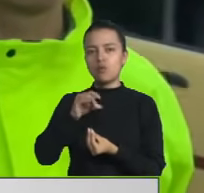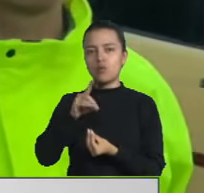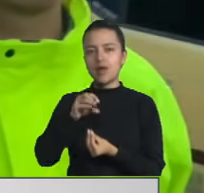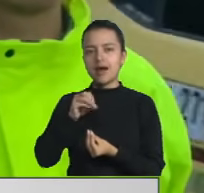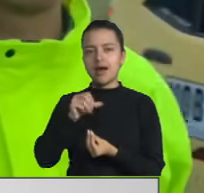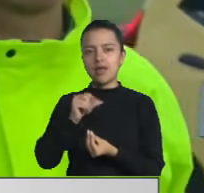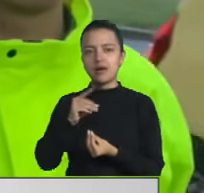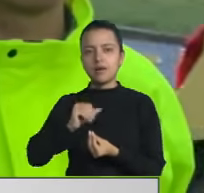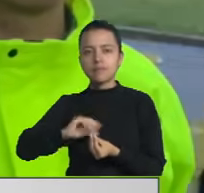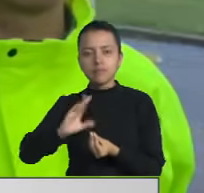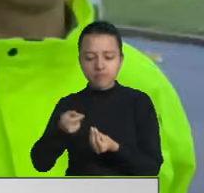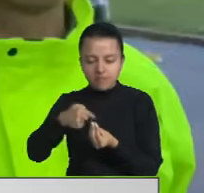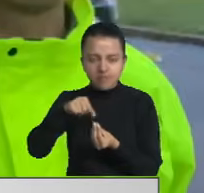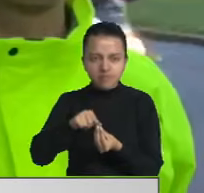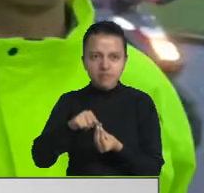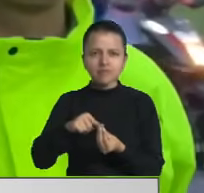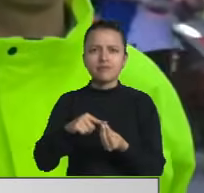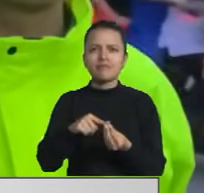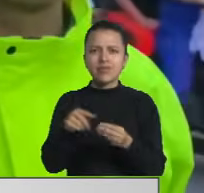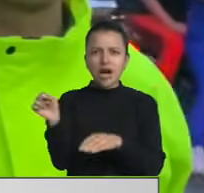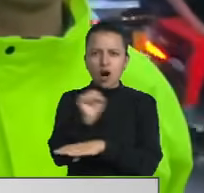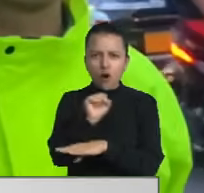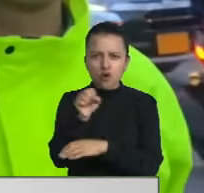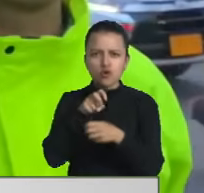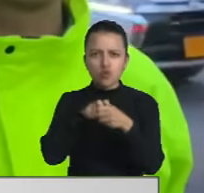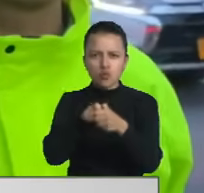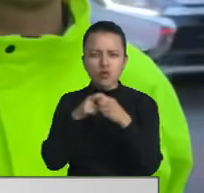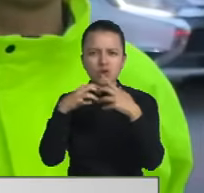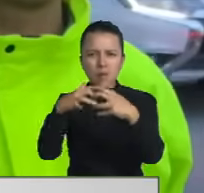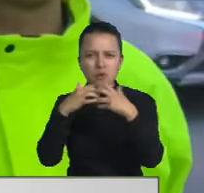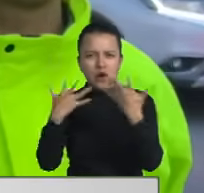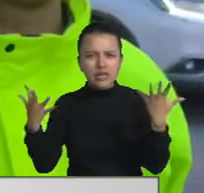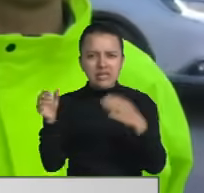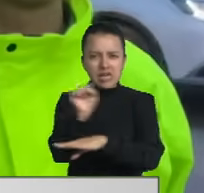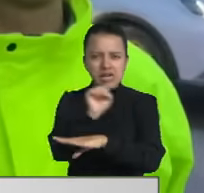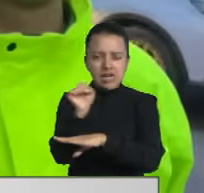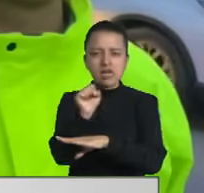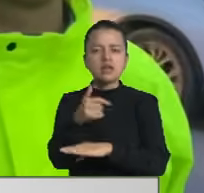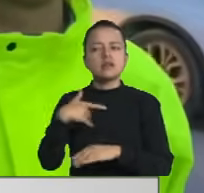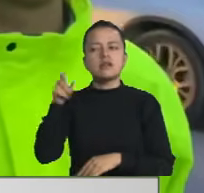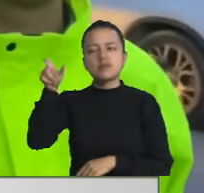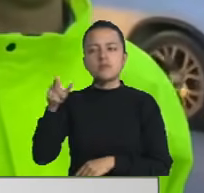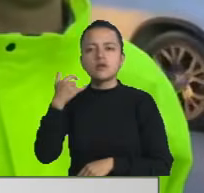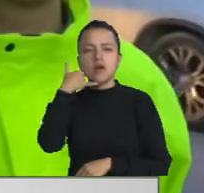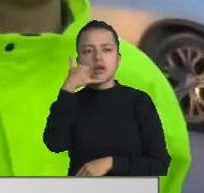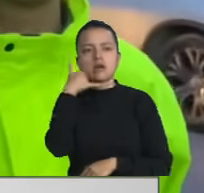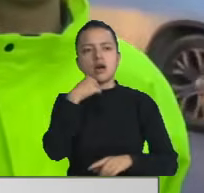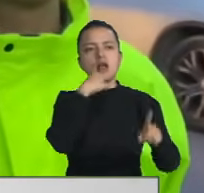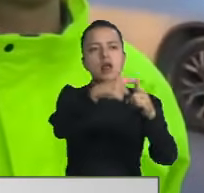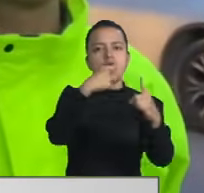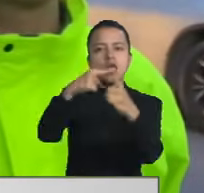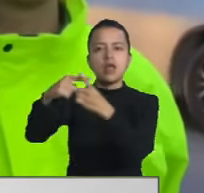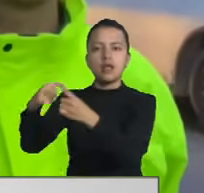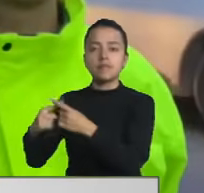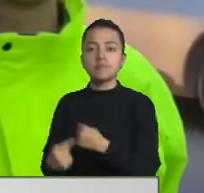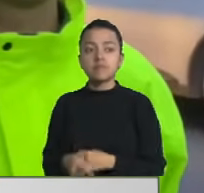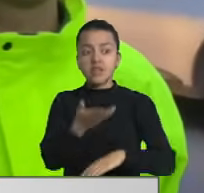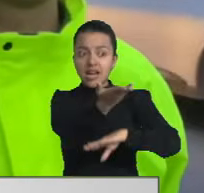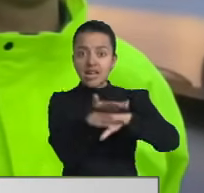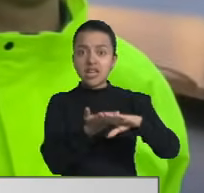a diferentes transportadores. Al momento que iba a cobrar 7 millones de pesos a un transportador en el